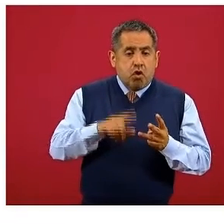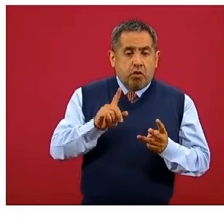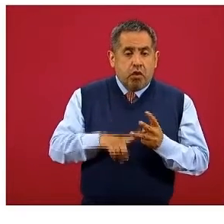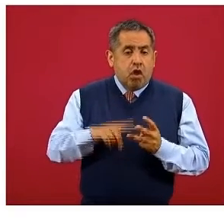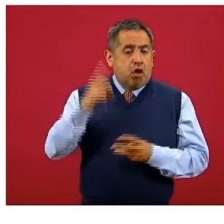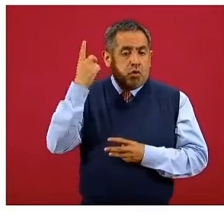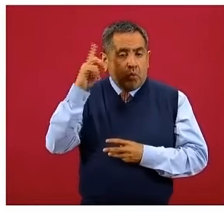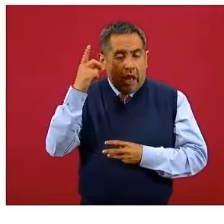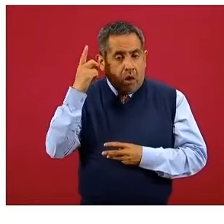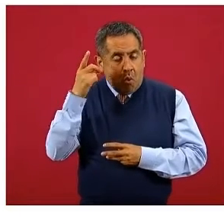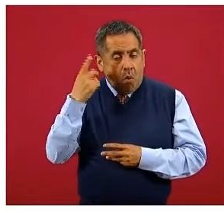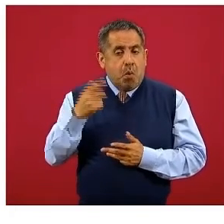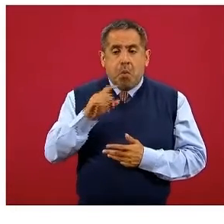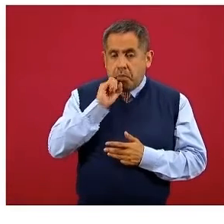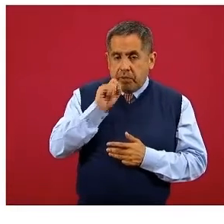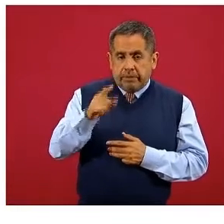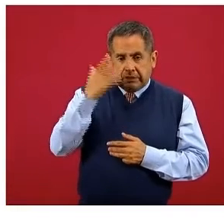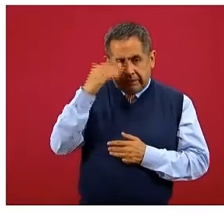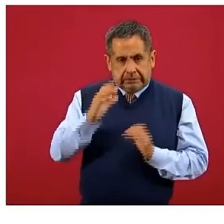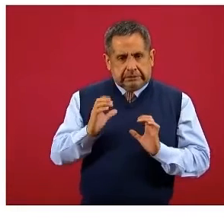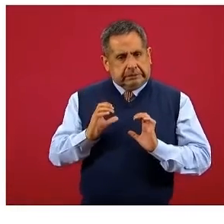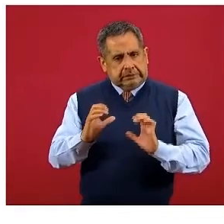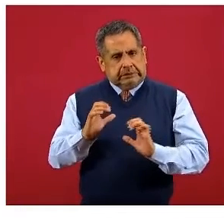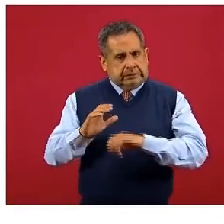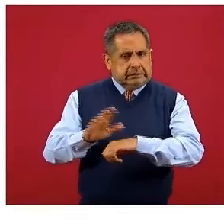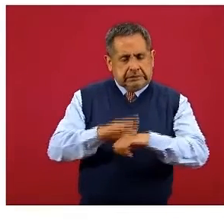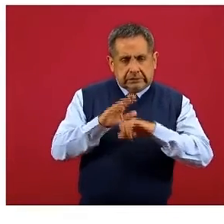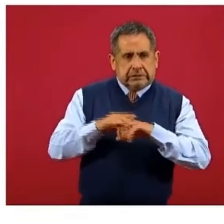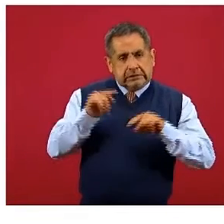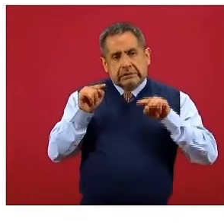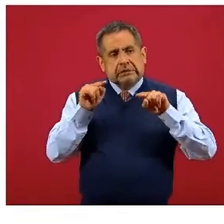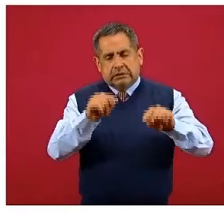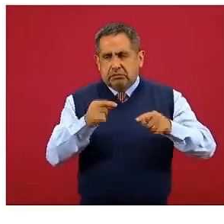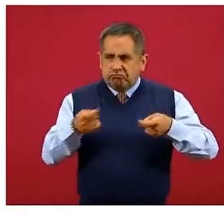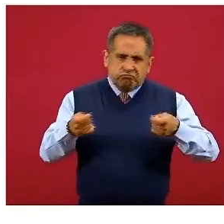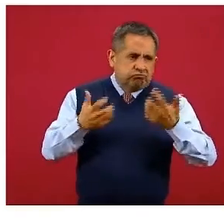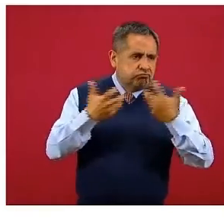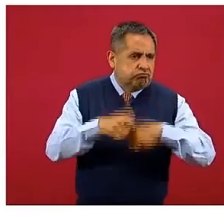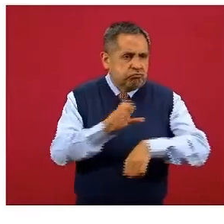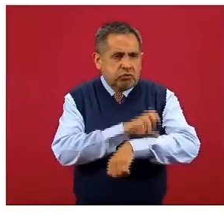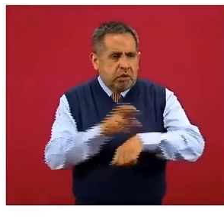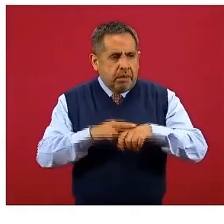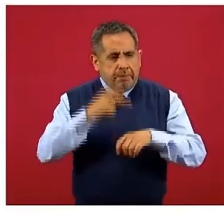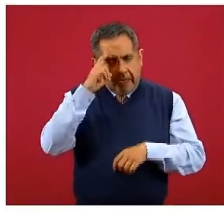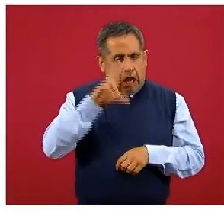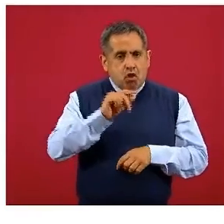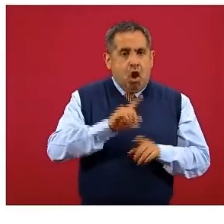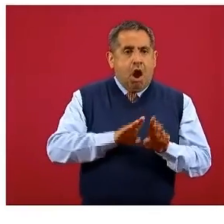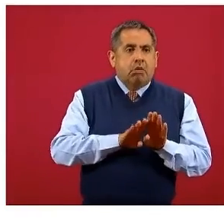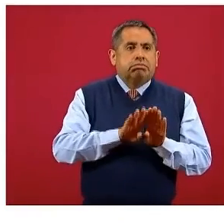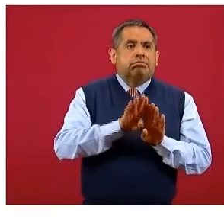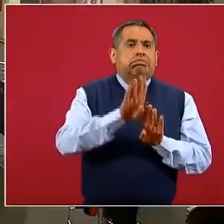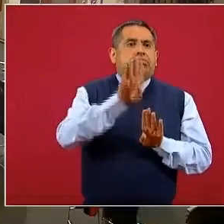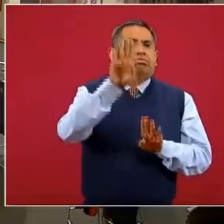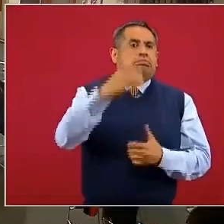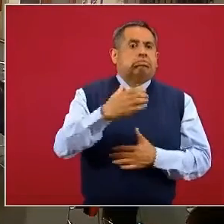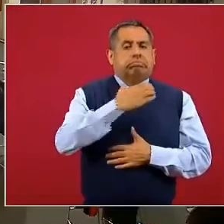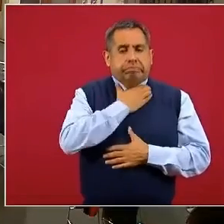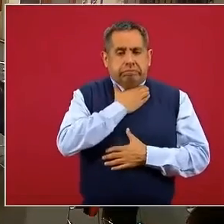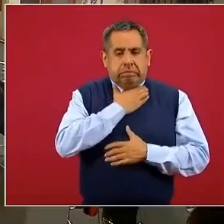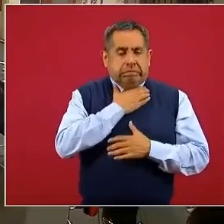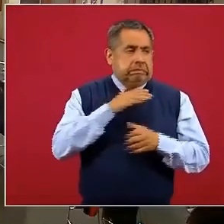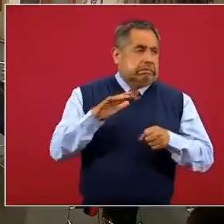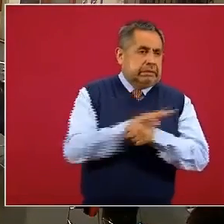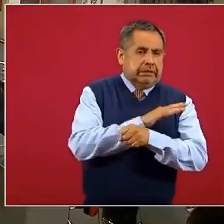y Durango, en donde entonces hay que también estar teniendo mucha actividad de coordinación para evitar que en su momento se dé la saturación.